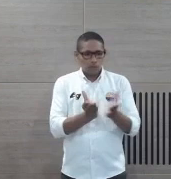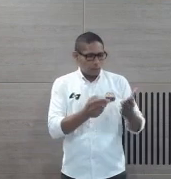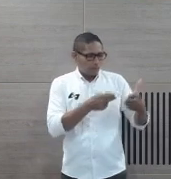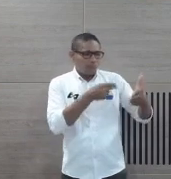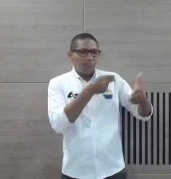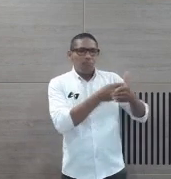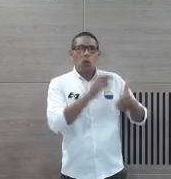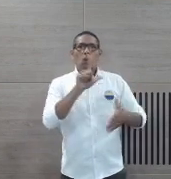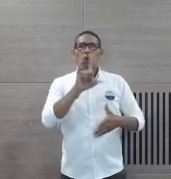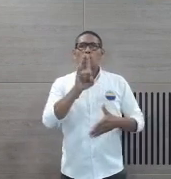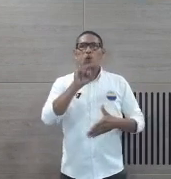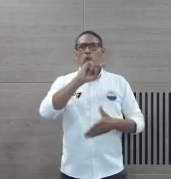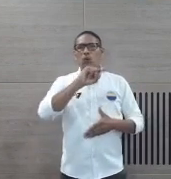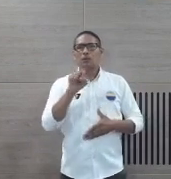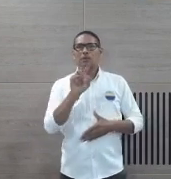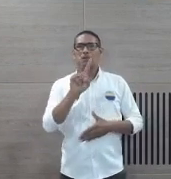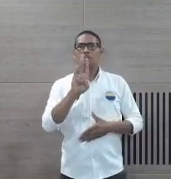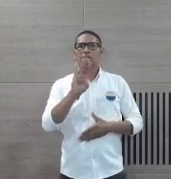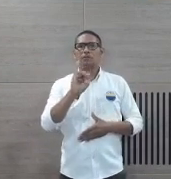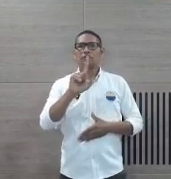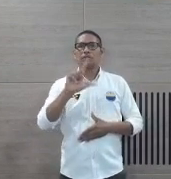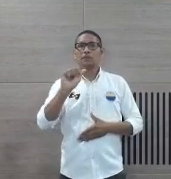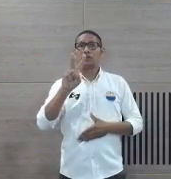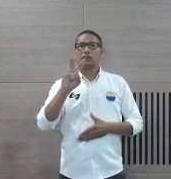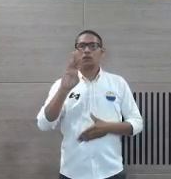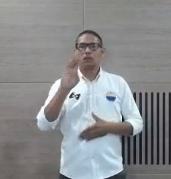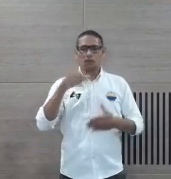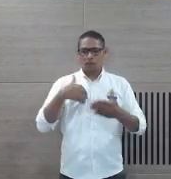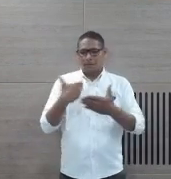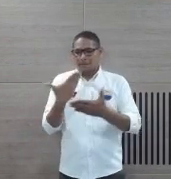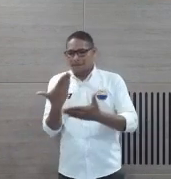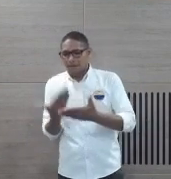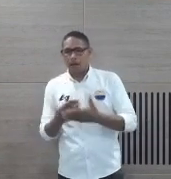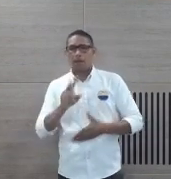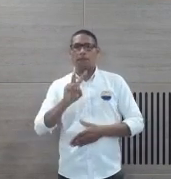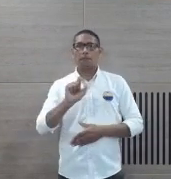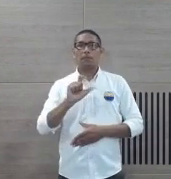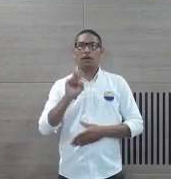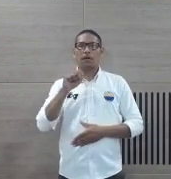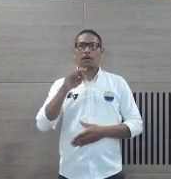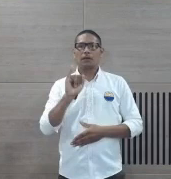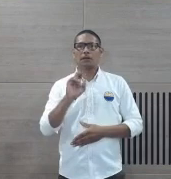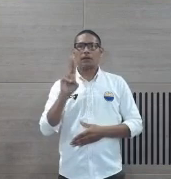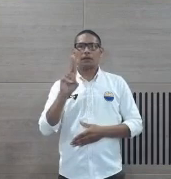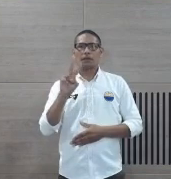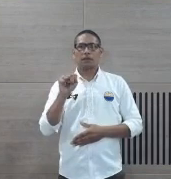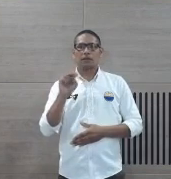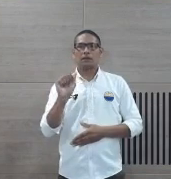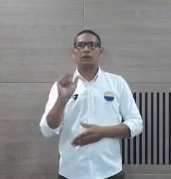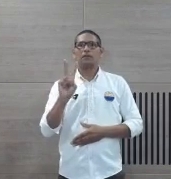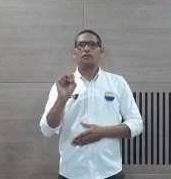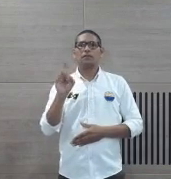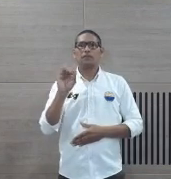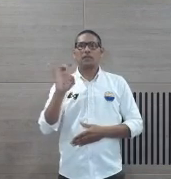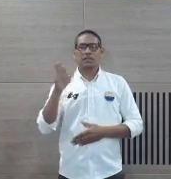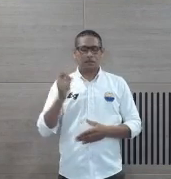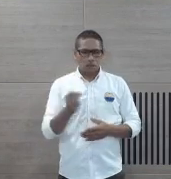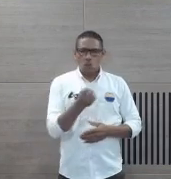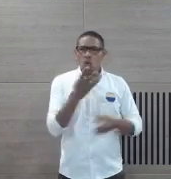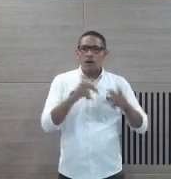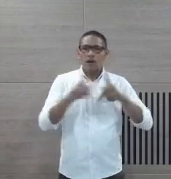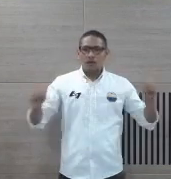Villalobo Enríquez hasta Valentina Vázquez Zúñiga. Total graduandos